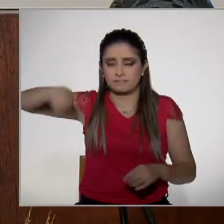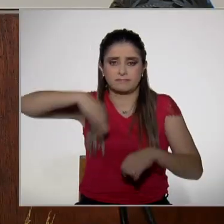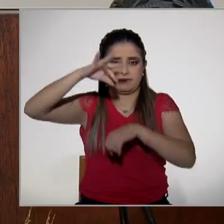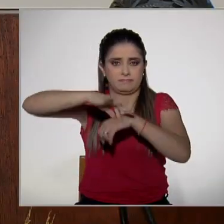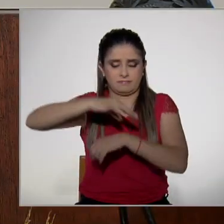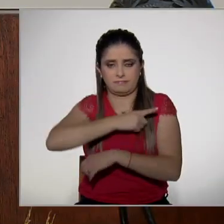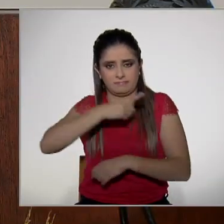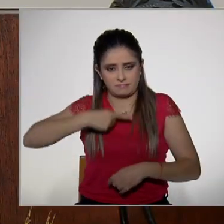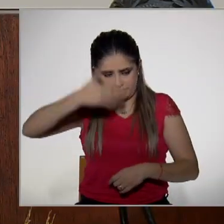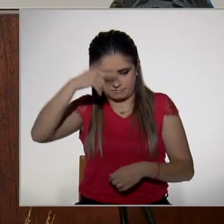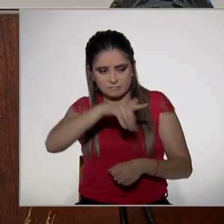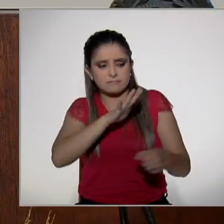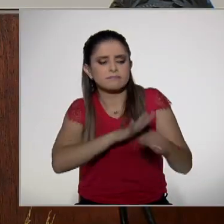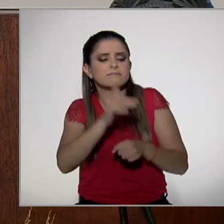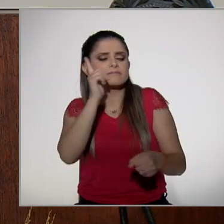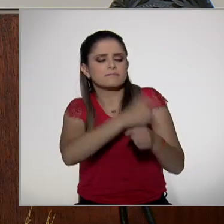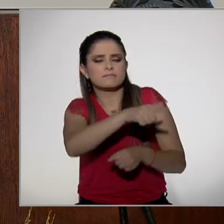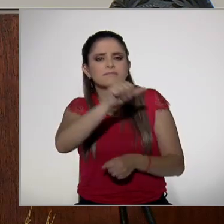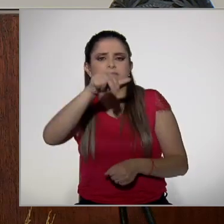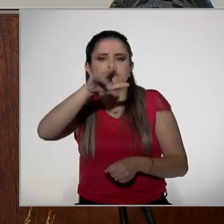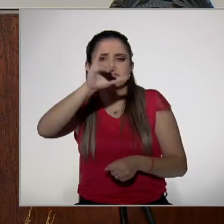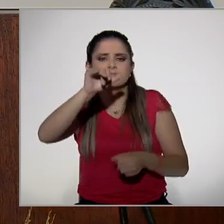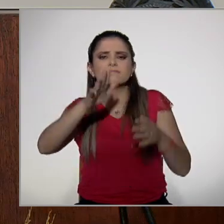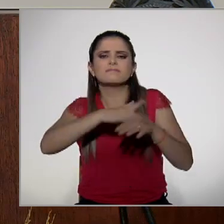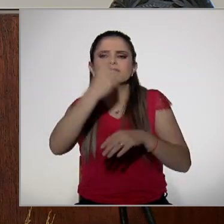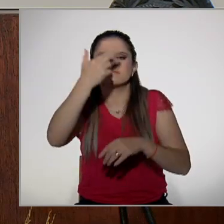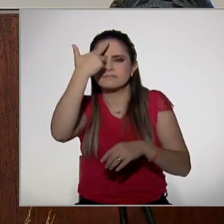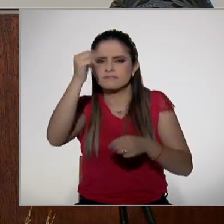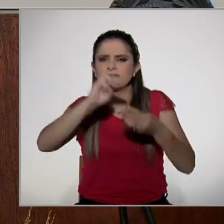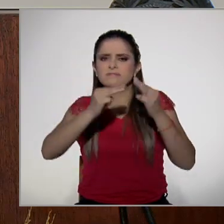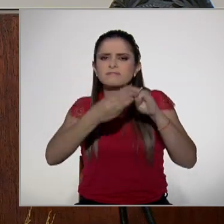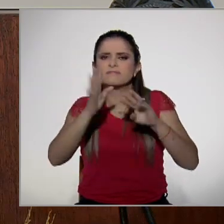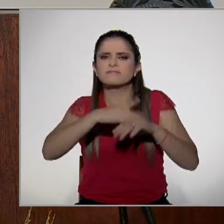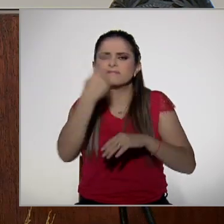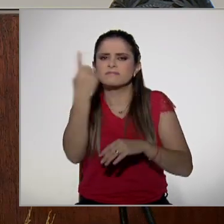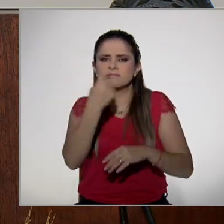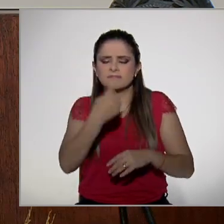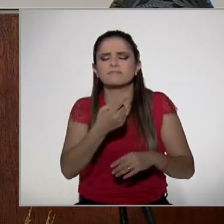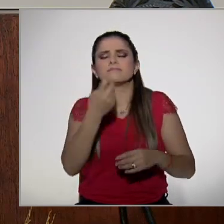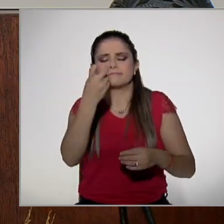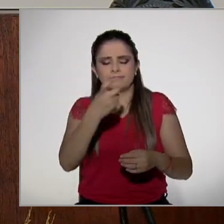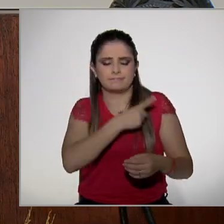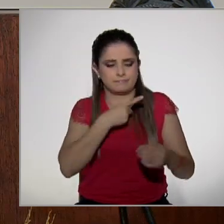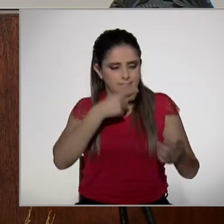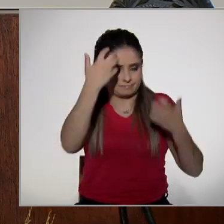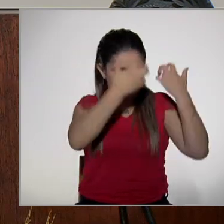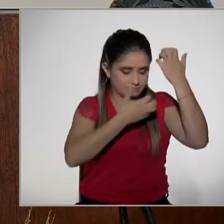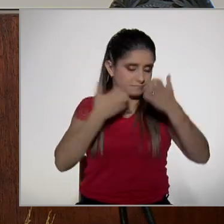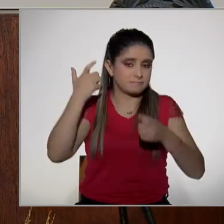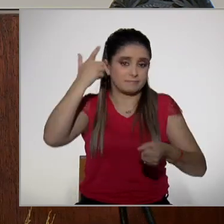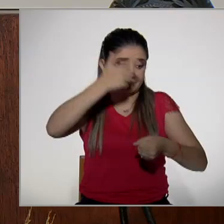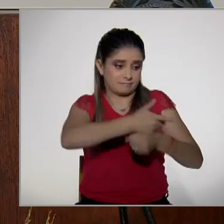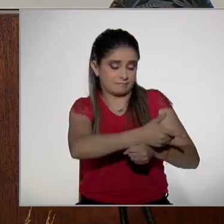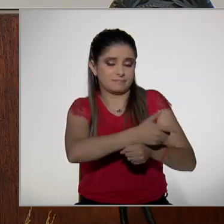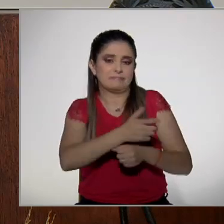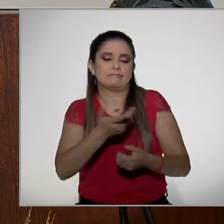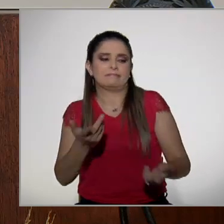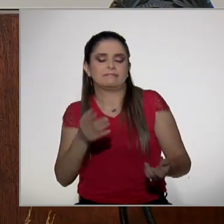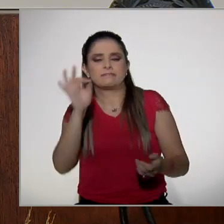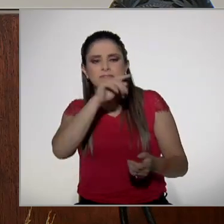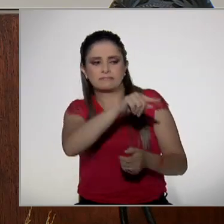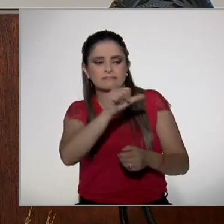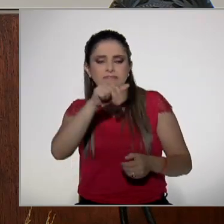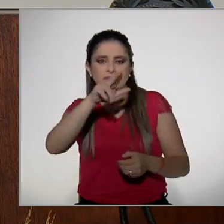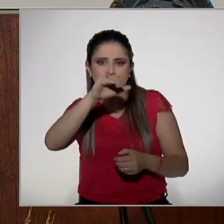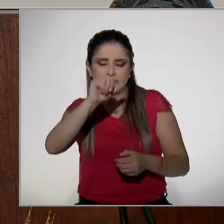saber diagnosticar una anemia pero a veces son bien difíciles de poder diagnosticar no diagnosticar si no tú dices híjole un paciente con